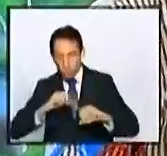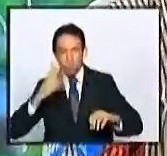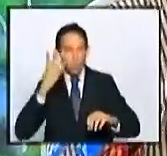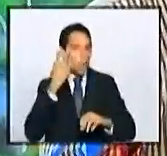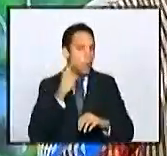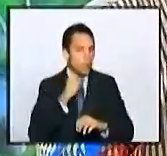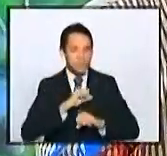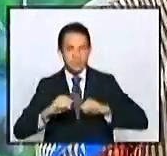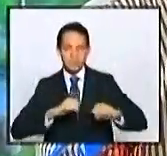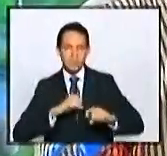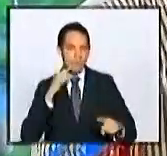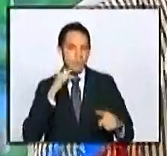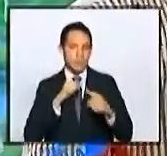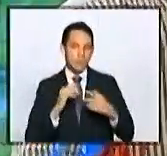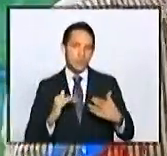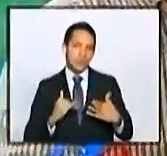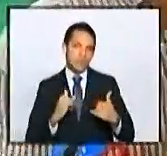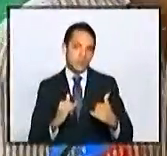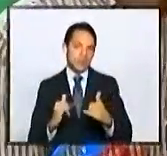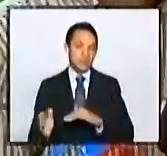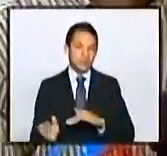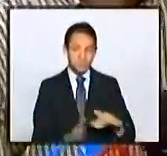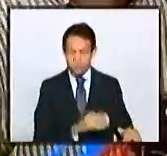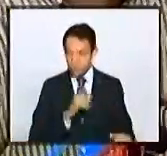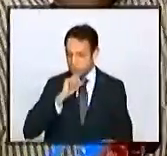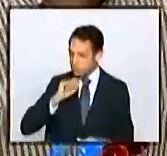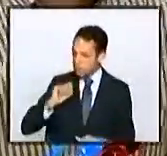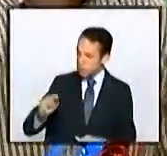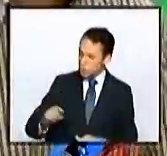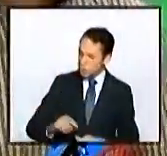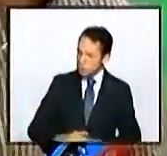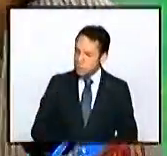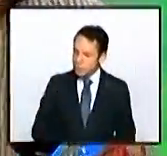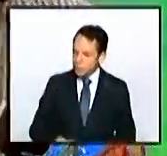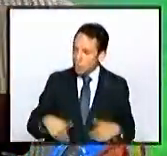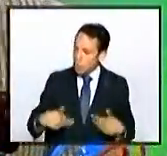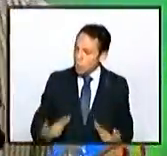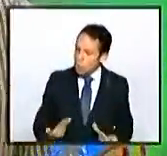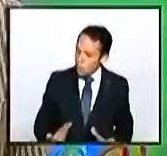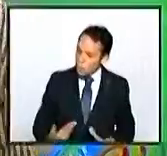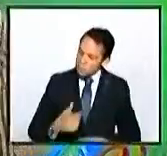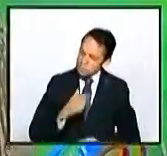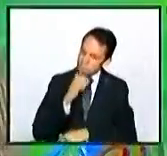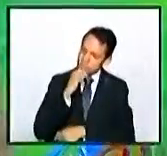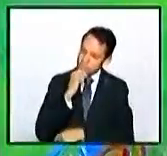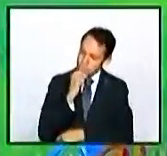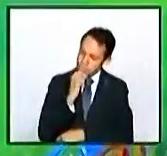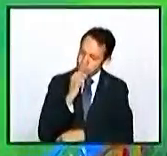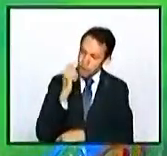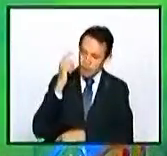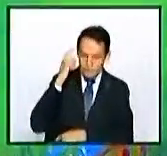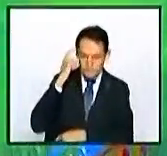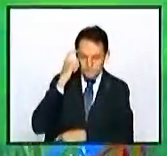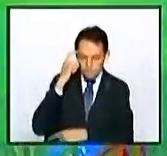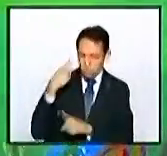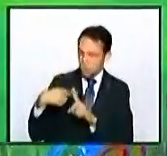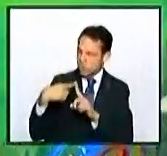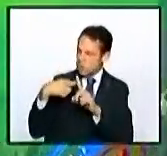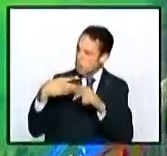el objetivo. Y muchos preguntarán, ¿cómo interpretar, cómo saber qué es la psicología